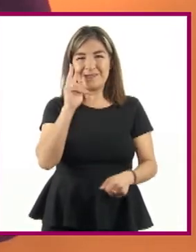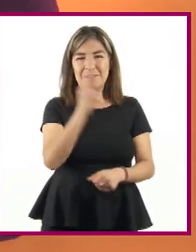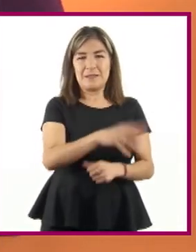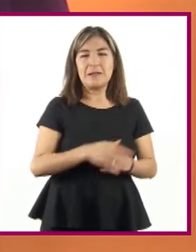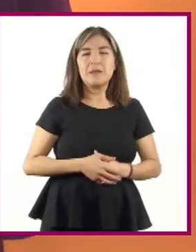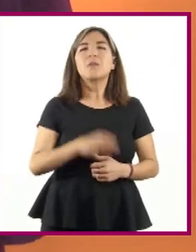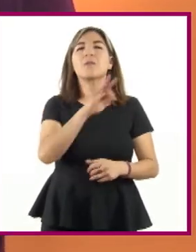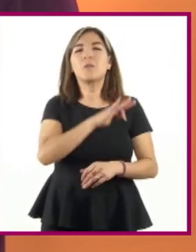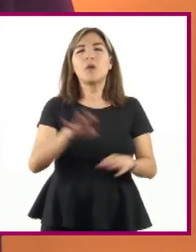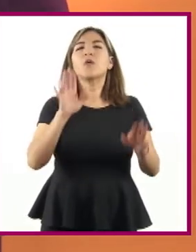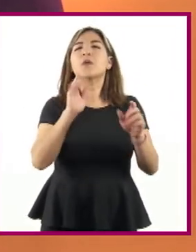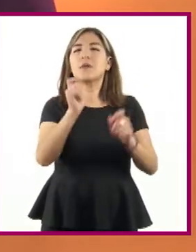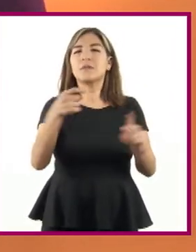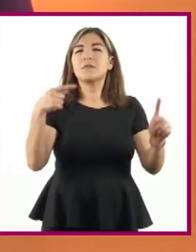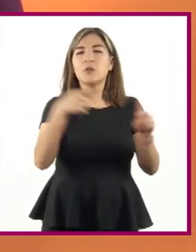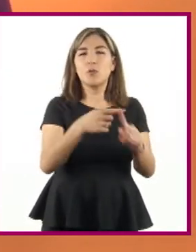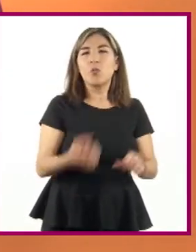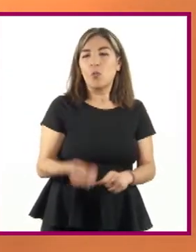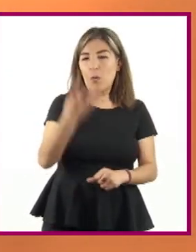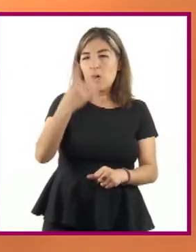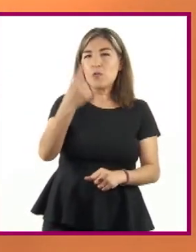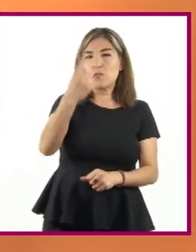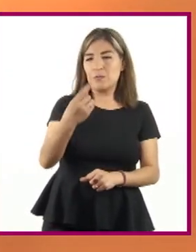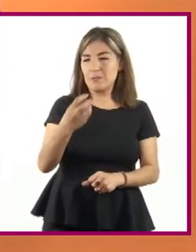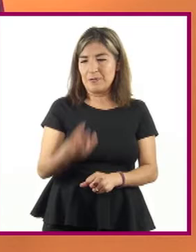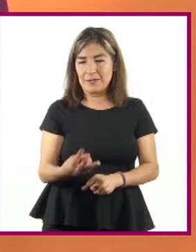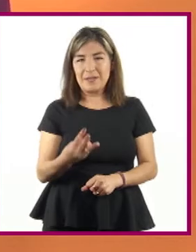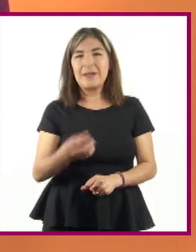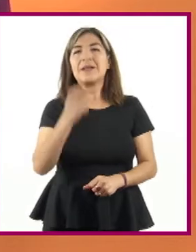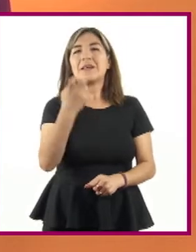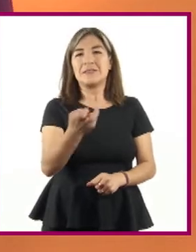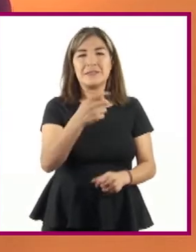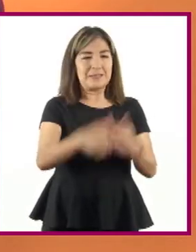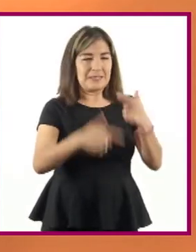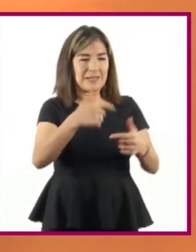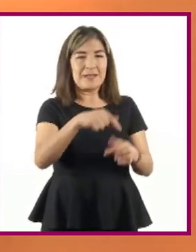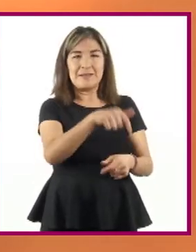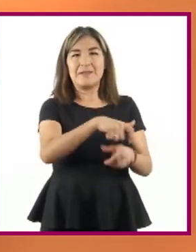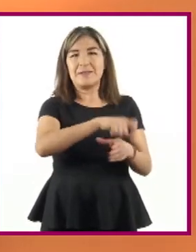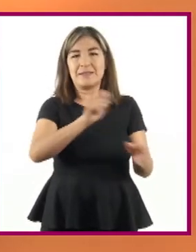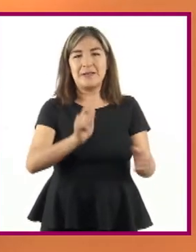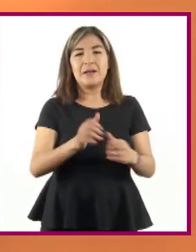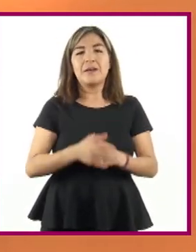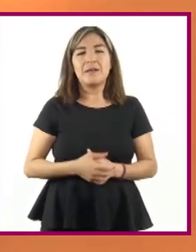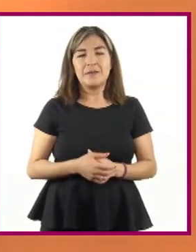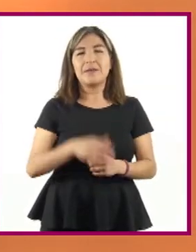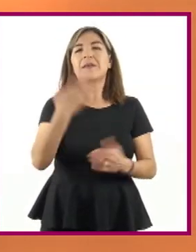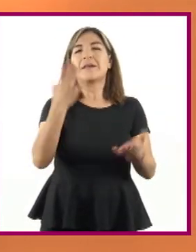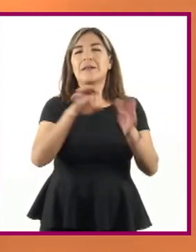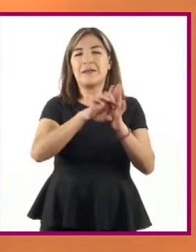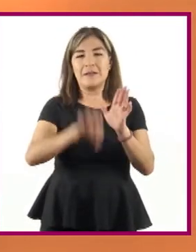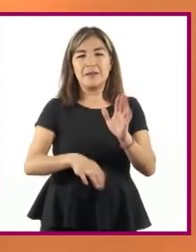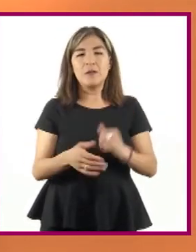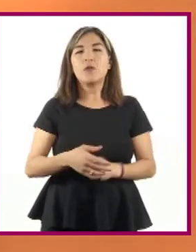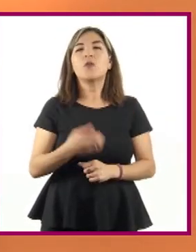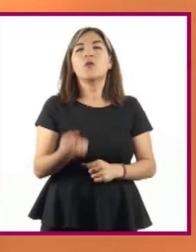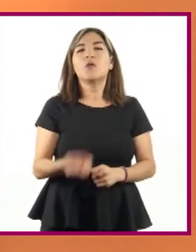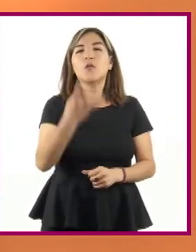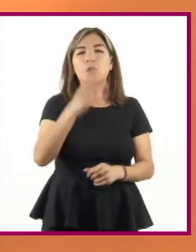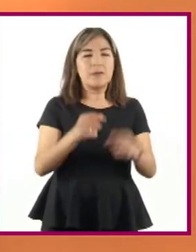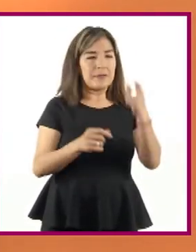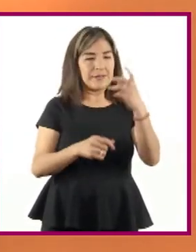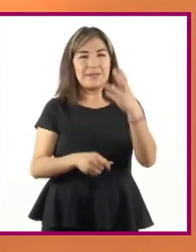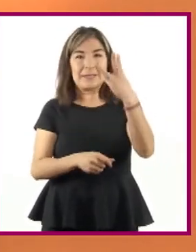ya podemos establecer cuánto es un tercio de un medio de lata de leche condensada. Es decir, cuánto es una